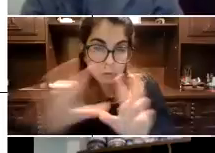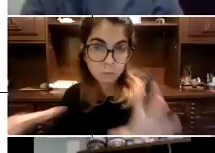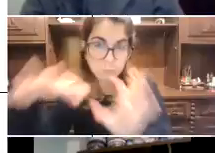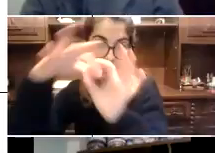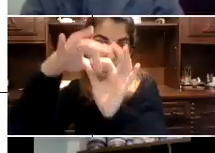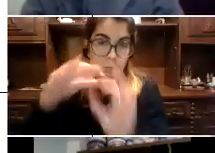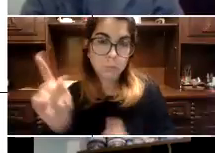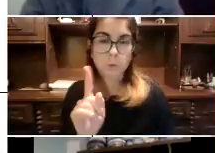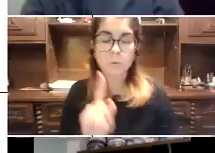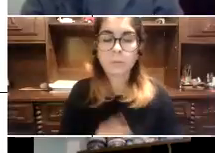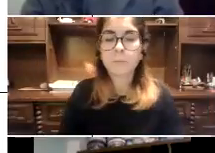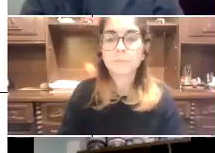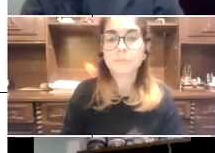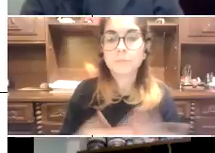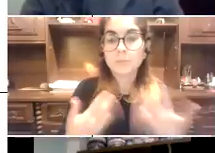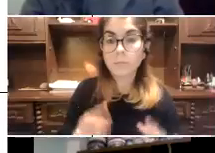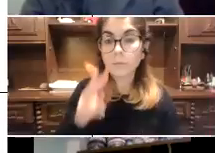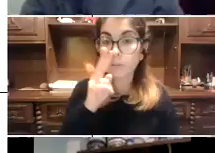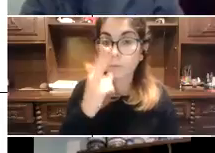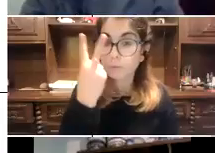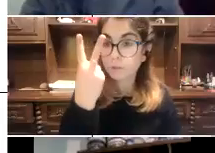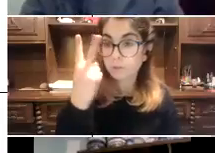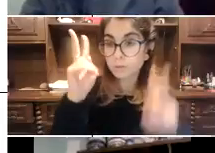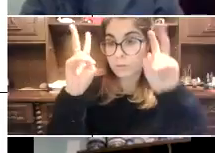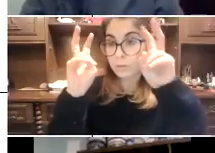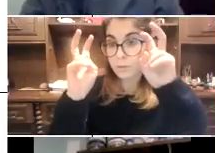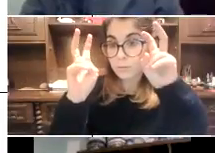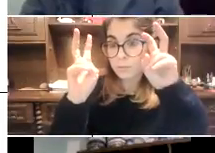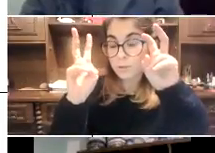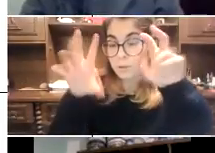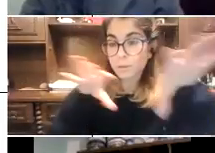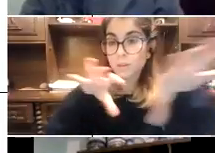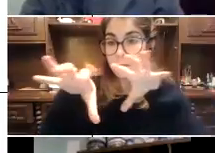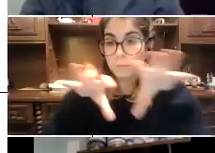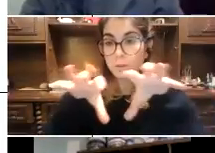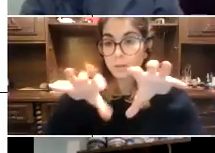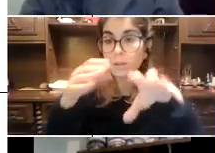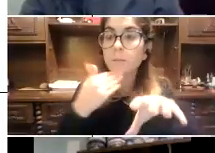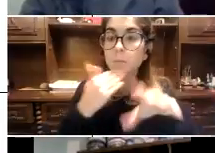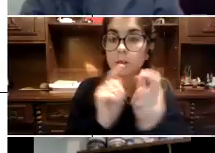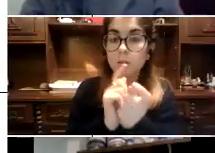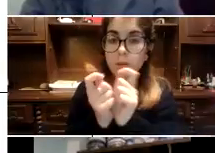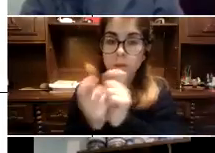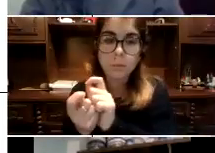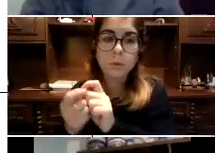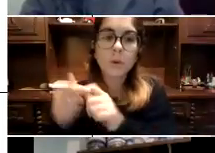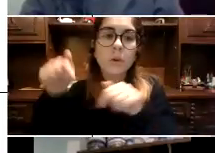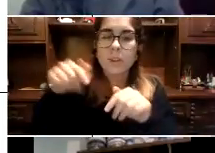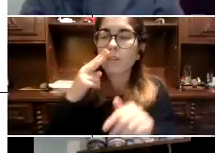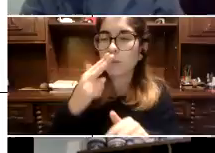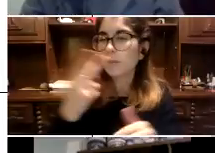Y ya que hemos visto estas dos dimensiones de la materia y sus cambios, entonces vamos a profundizar en un